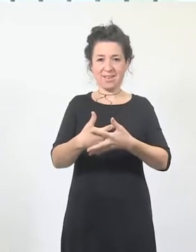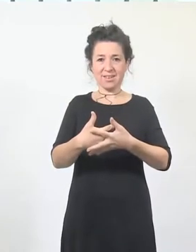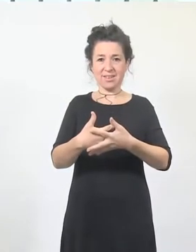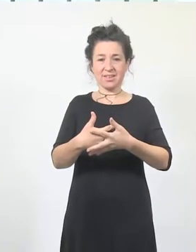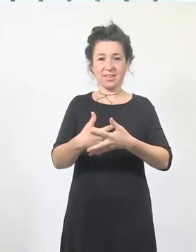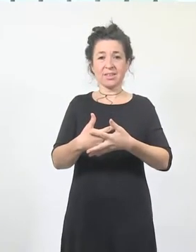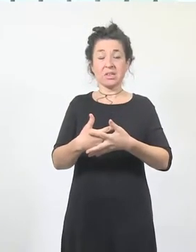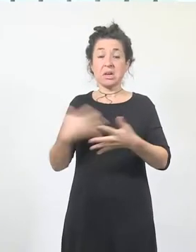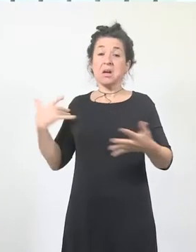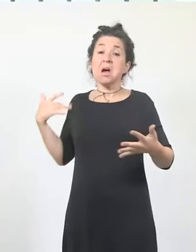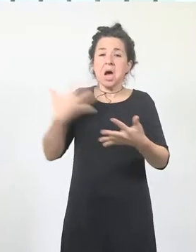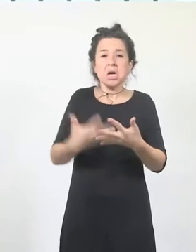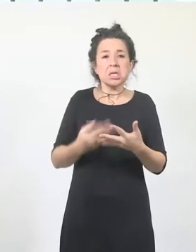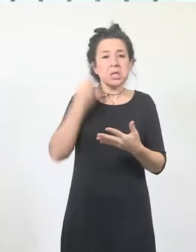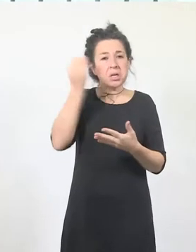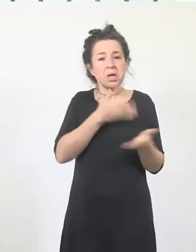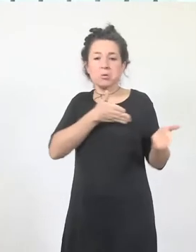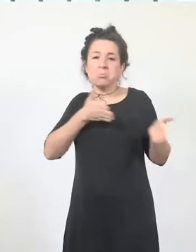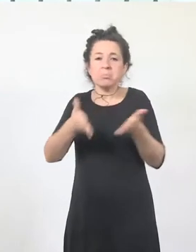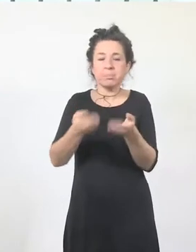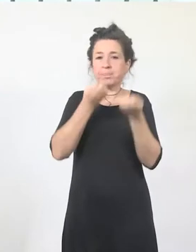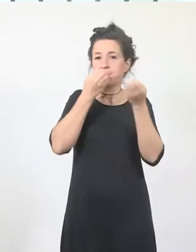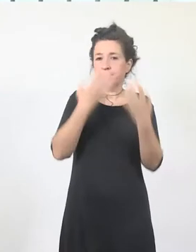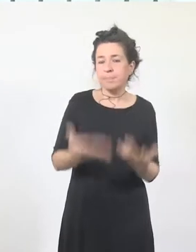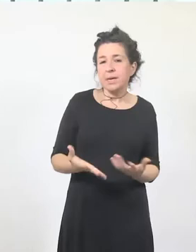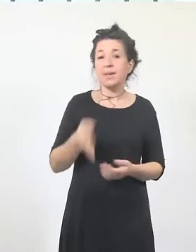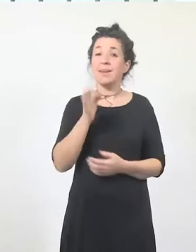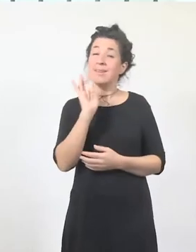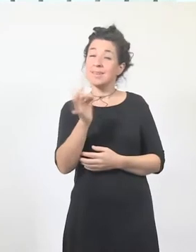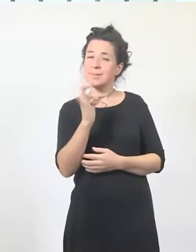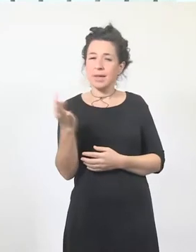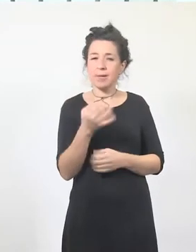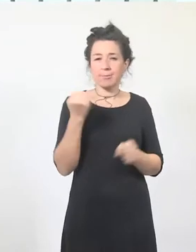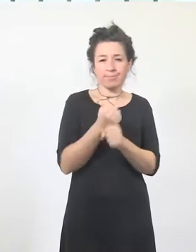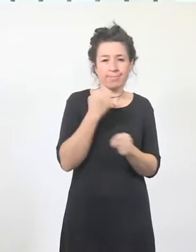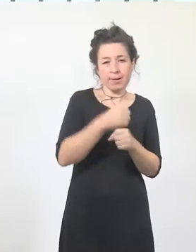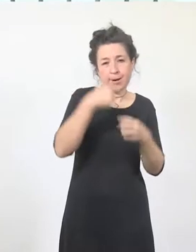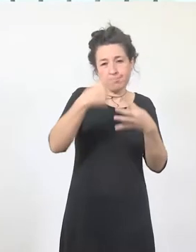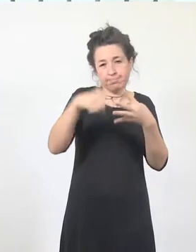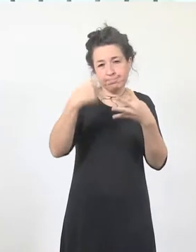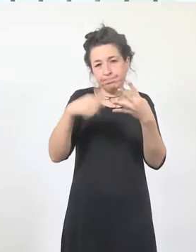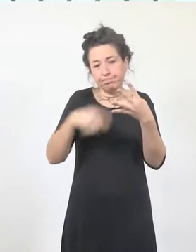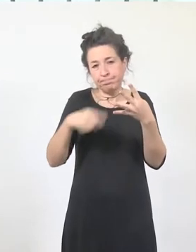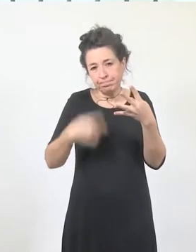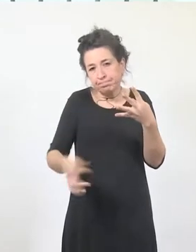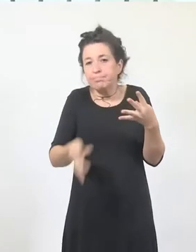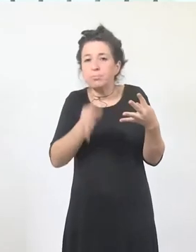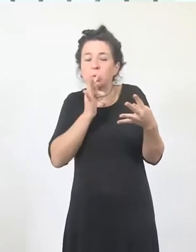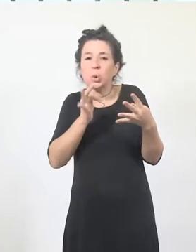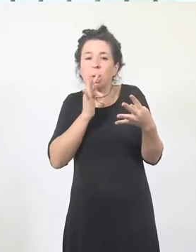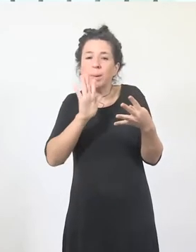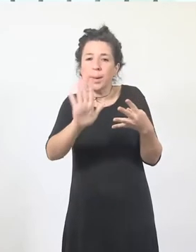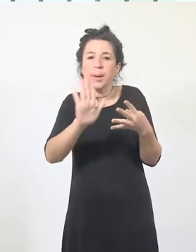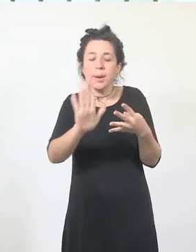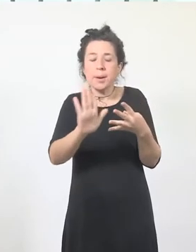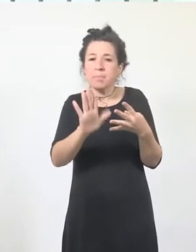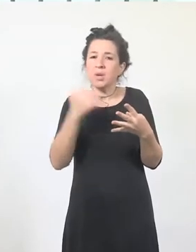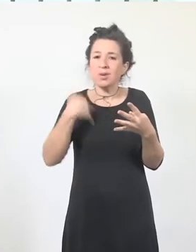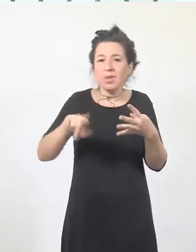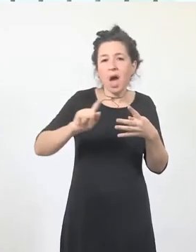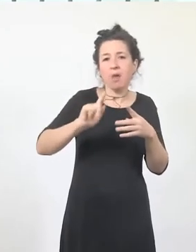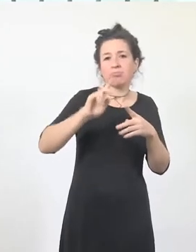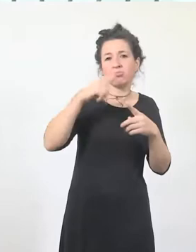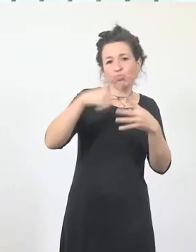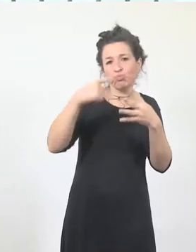creo que hasta el momento pues vamos bien. Sí que tenemos que trabajar todavía muchas cosas, pero yo creo que tenemos muchos logros